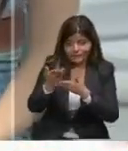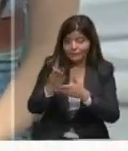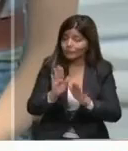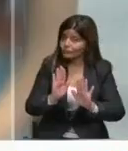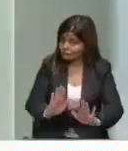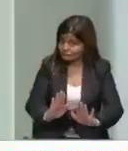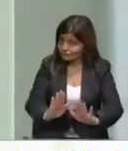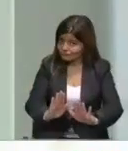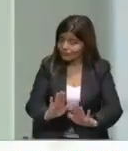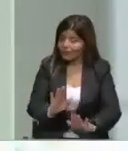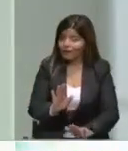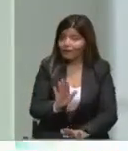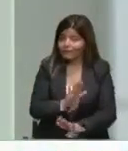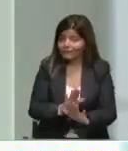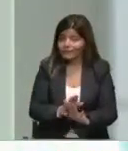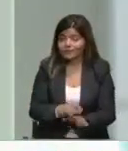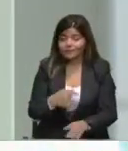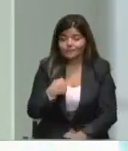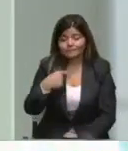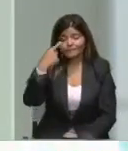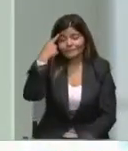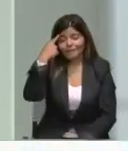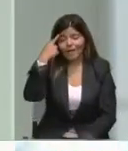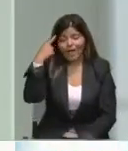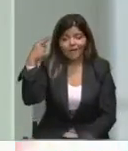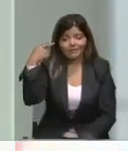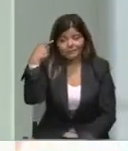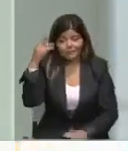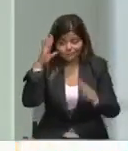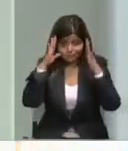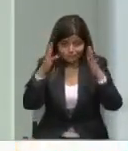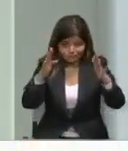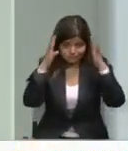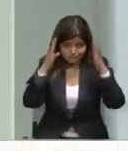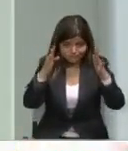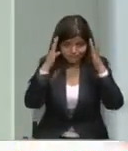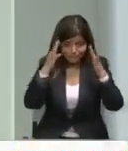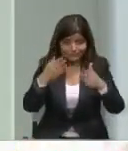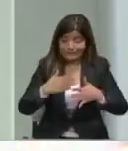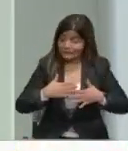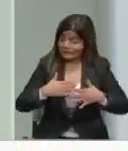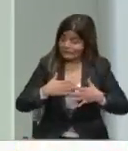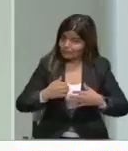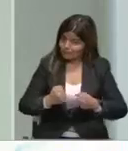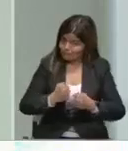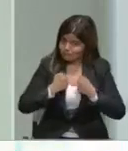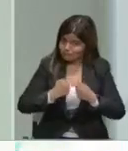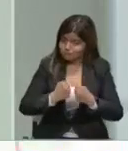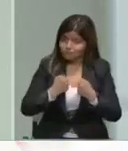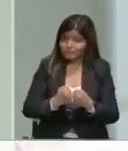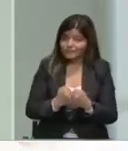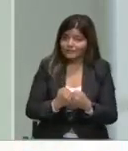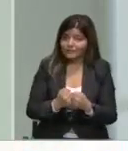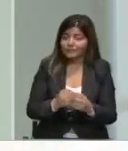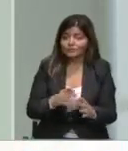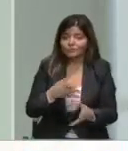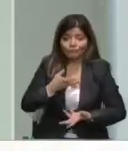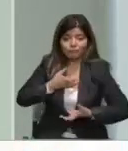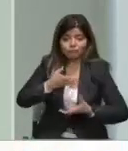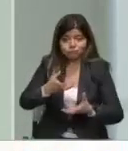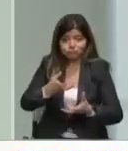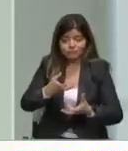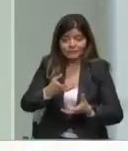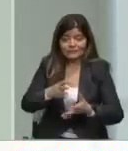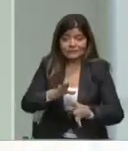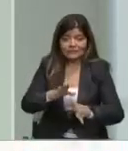distancia. Yo tenía la cabeza muy, muy loca, muy metida, y para mí la cosa era demasiado efusiva. Entonces, de repente, cuando uno lo expresa, puede pasarse